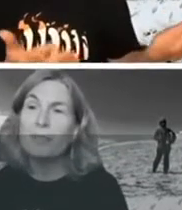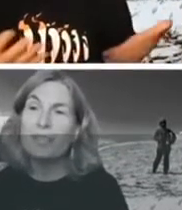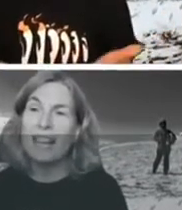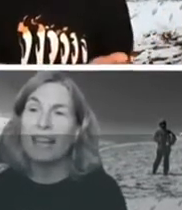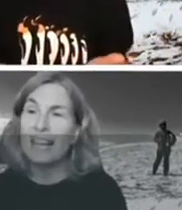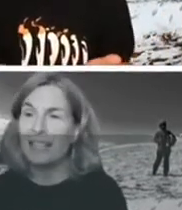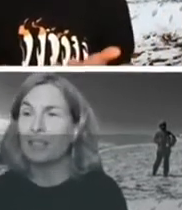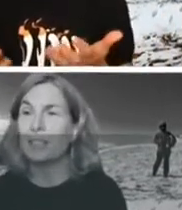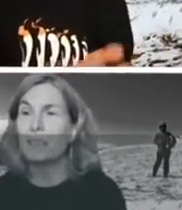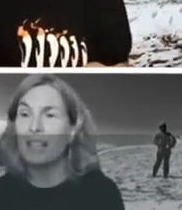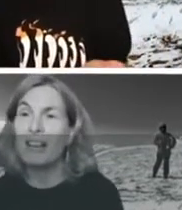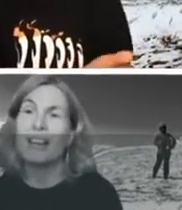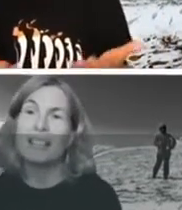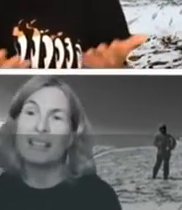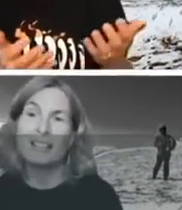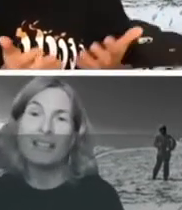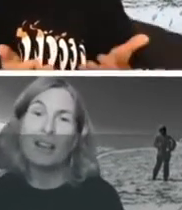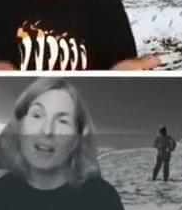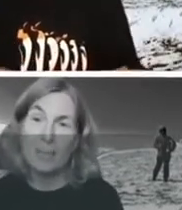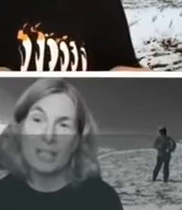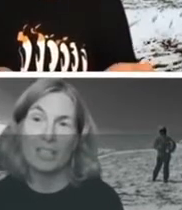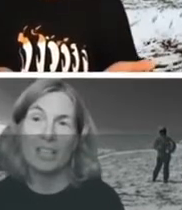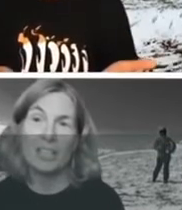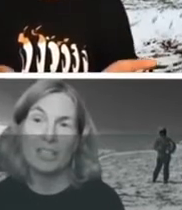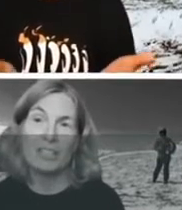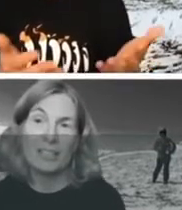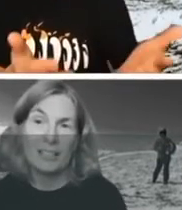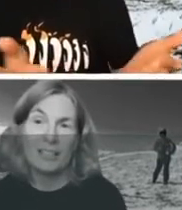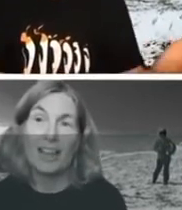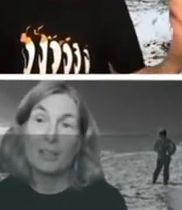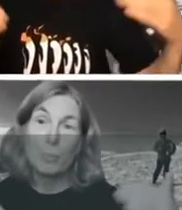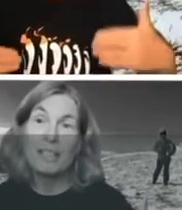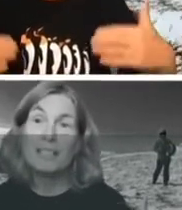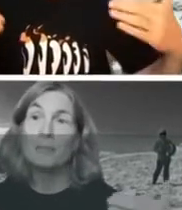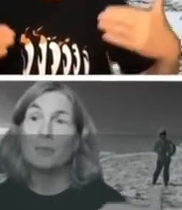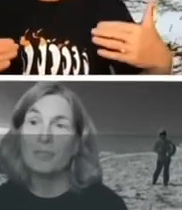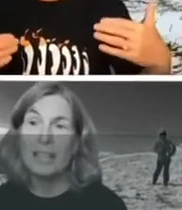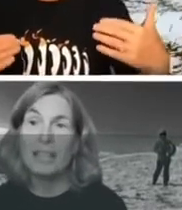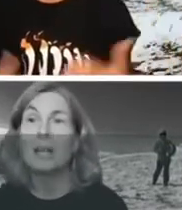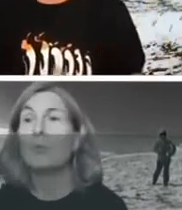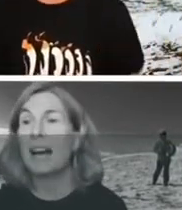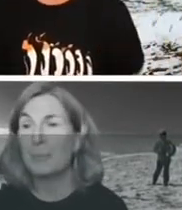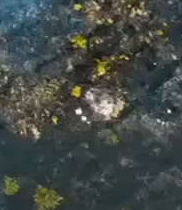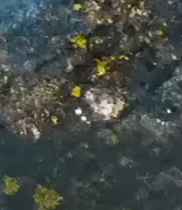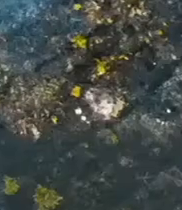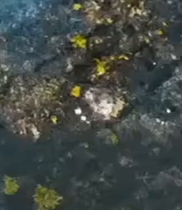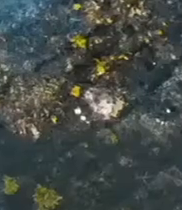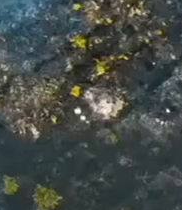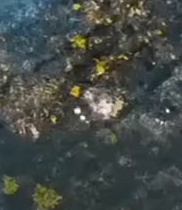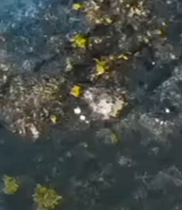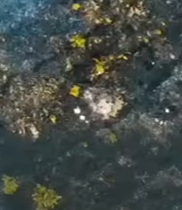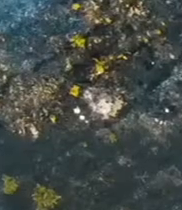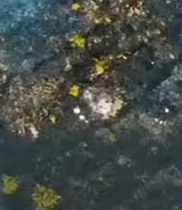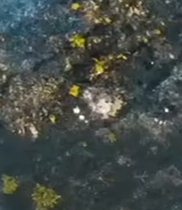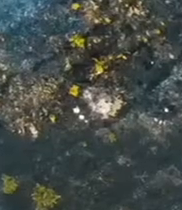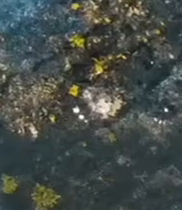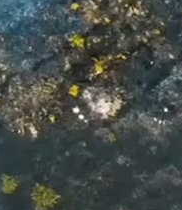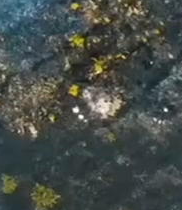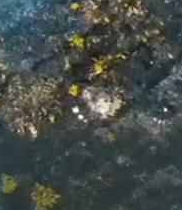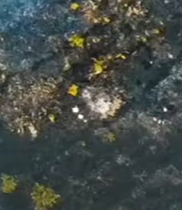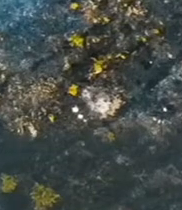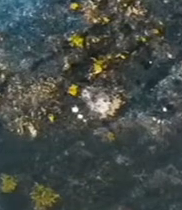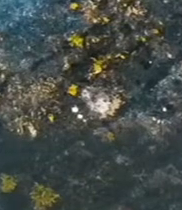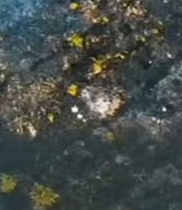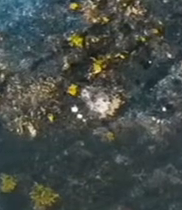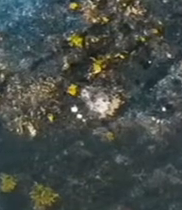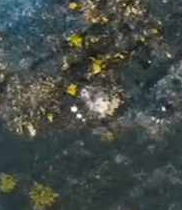haber un aumento de los rayos UV si destruíamos la capa de ozono, pero no sabíamos que iba a desplazar los vientos hacia la Antártida y